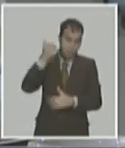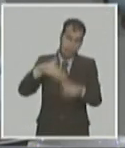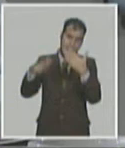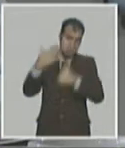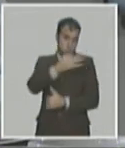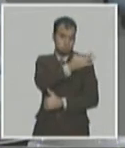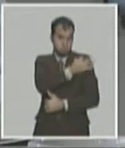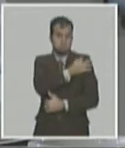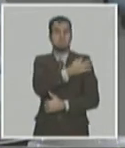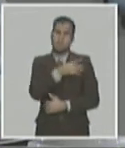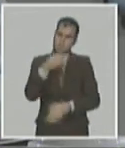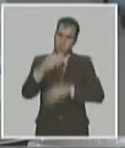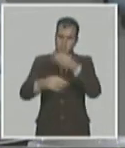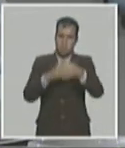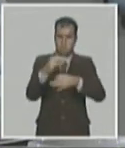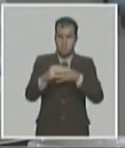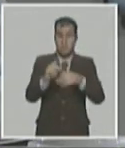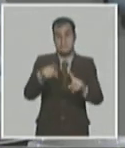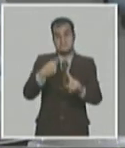lo que nos ha planteado y nos sigue